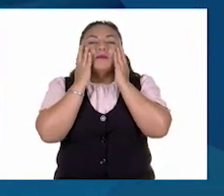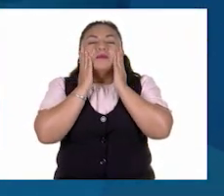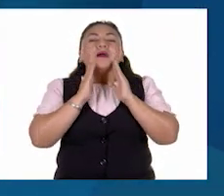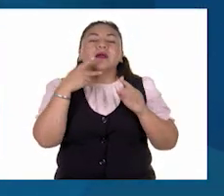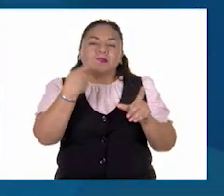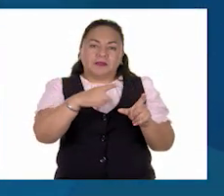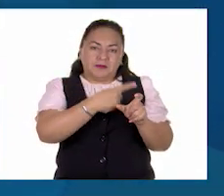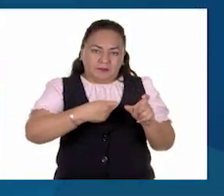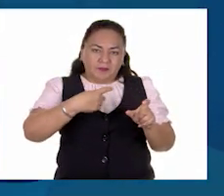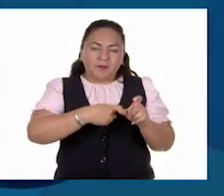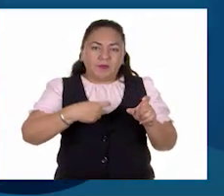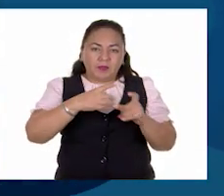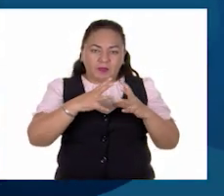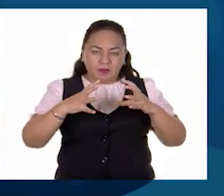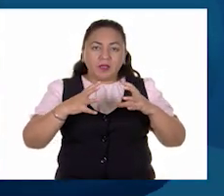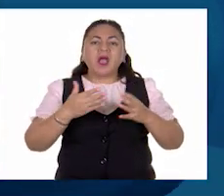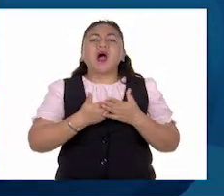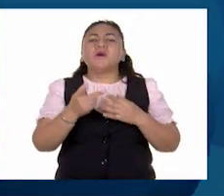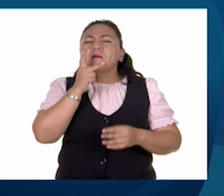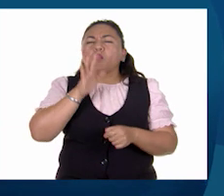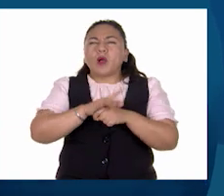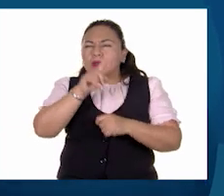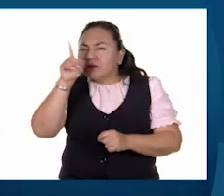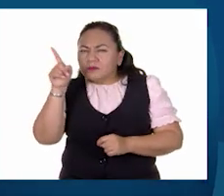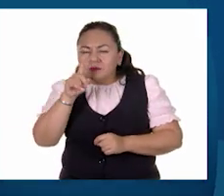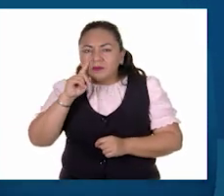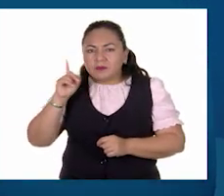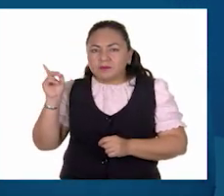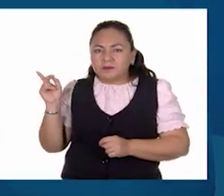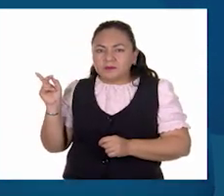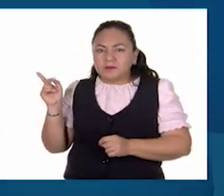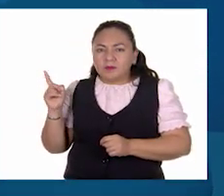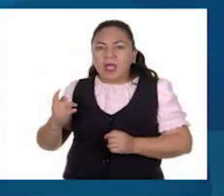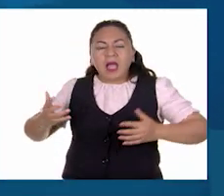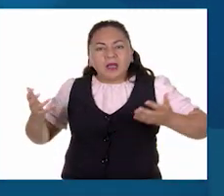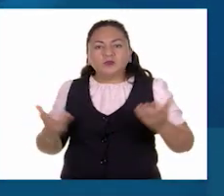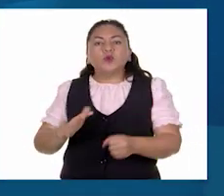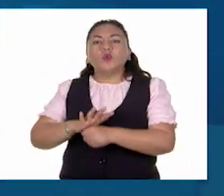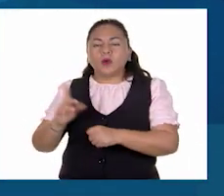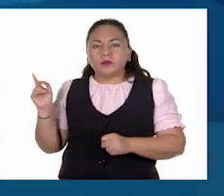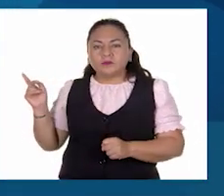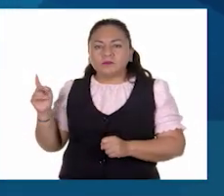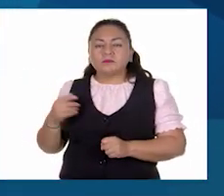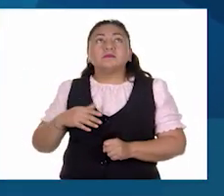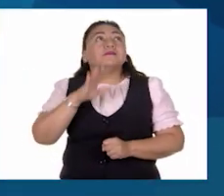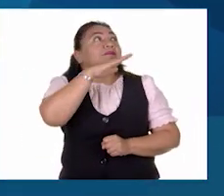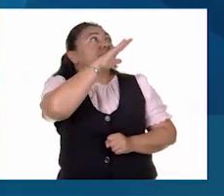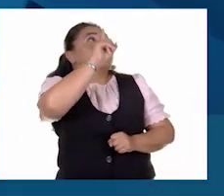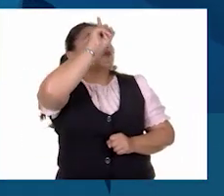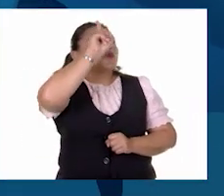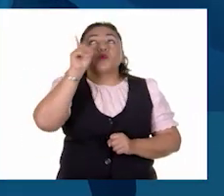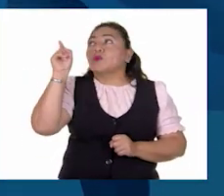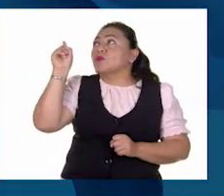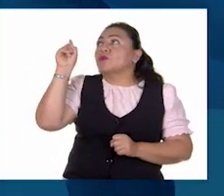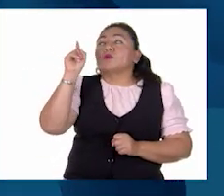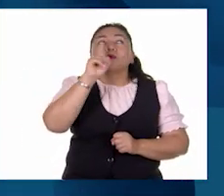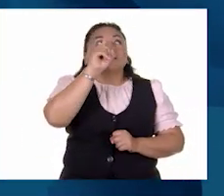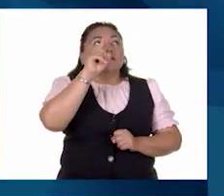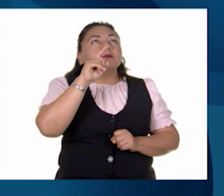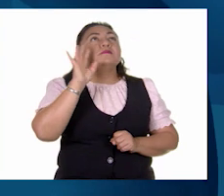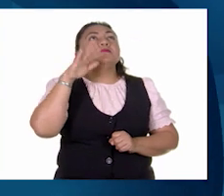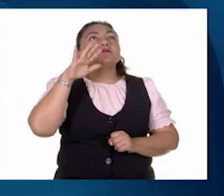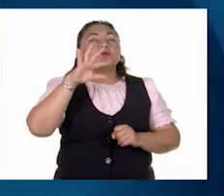veamos dónde hay una palabra que nos dice cómo se realiza una acción. Yo lo sé. En